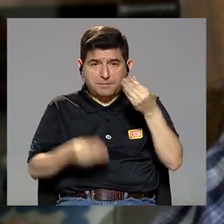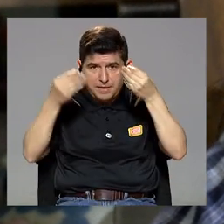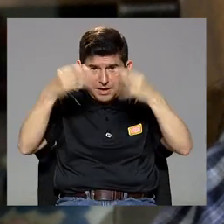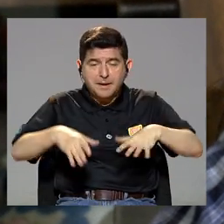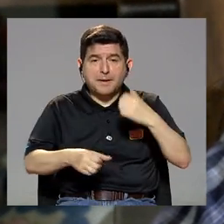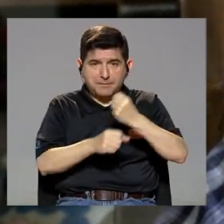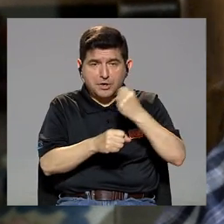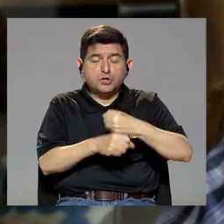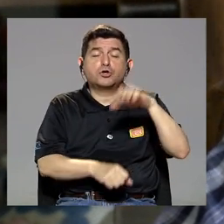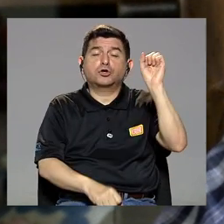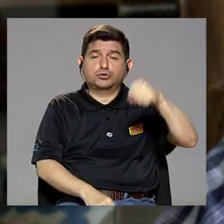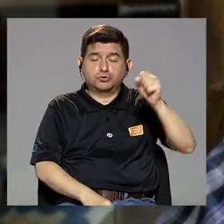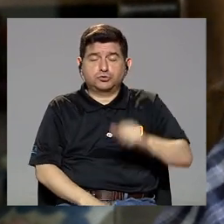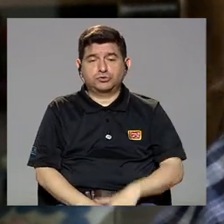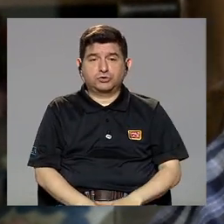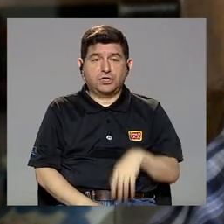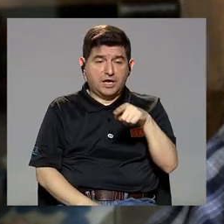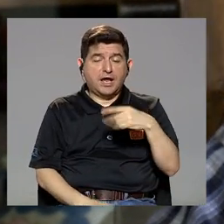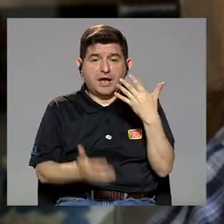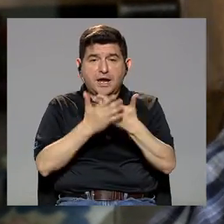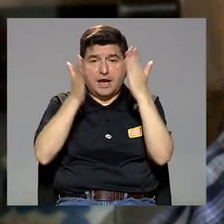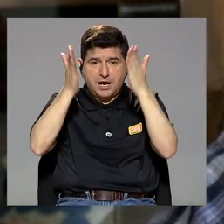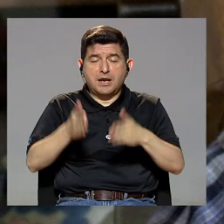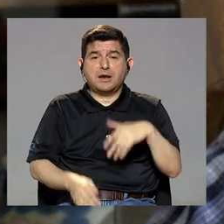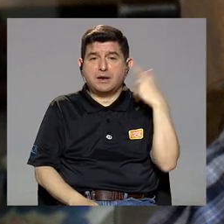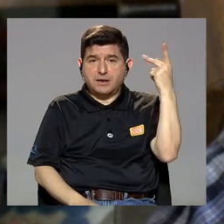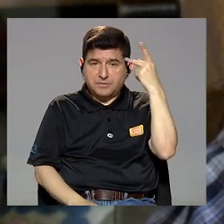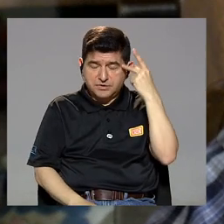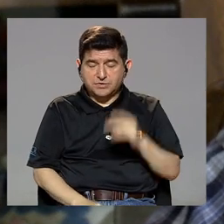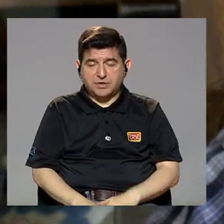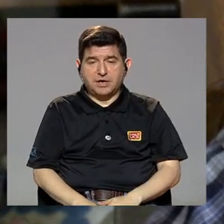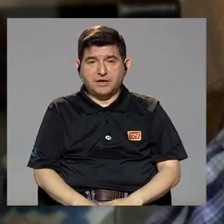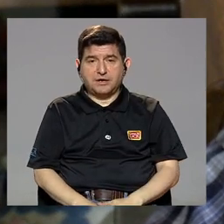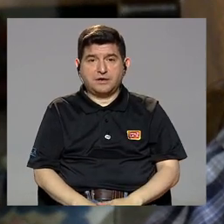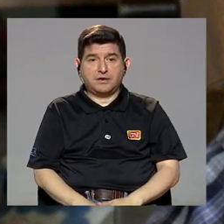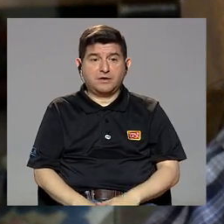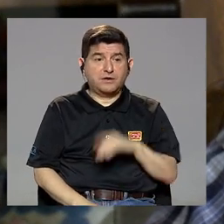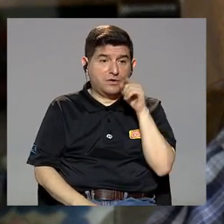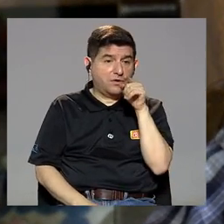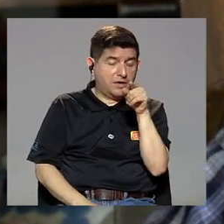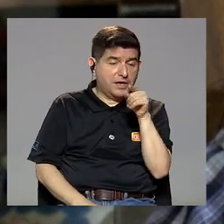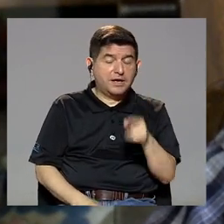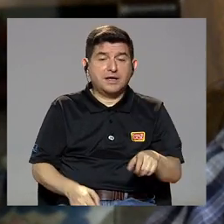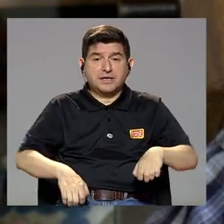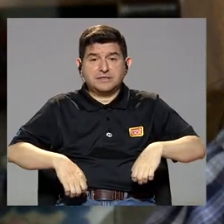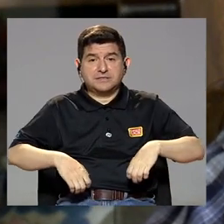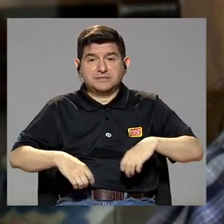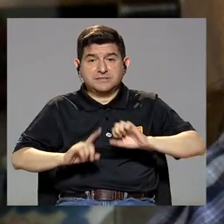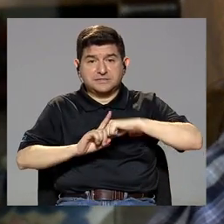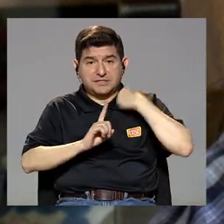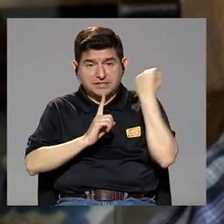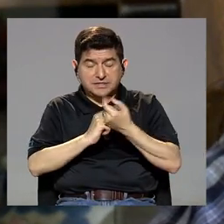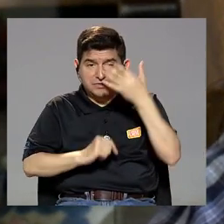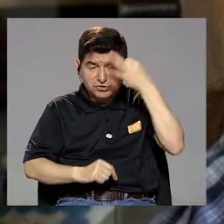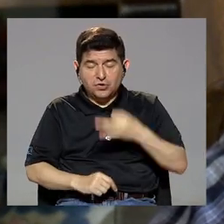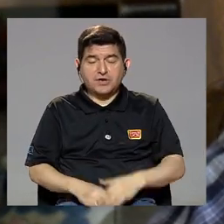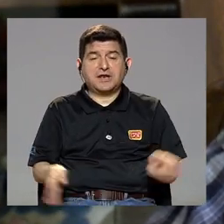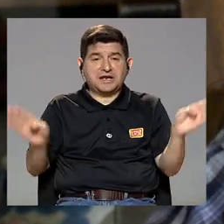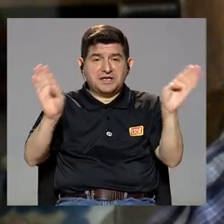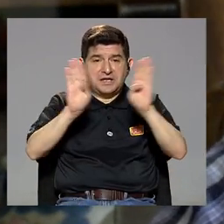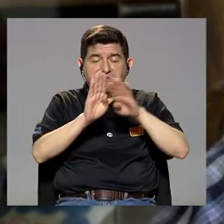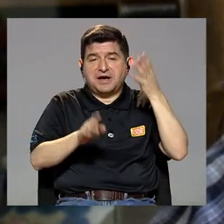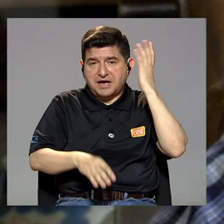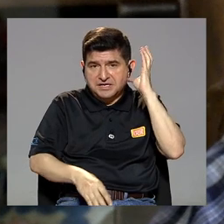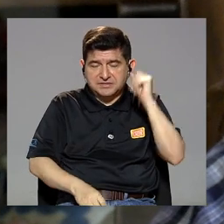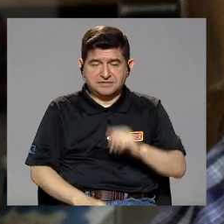pierde trabajo lo meten gol creo político estando la estación que nosotros creímos que nos llegan a cerrar la estación en sus